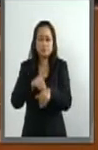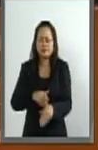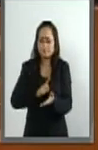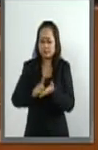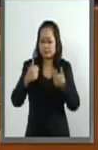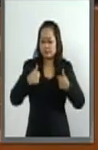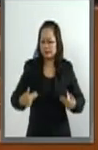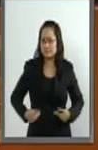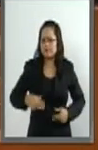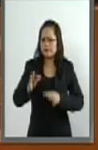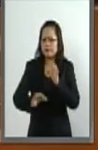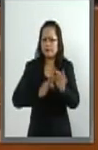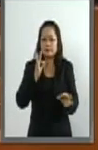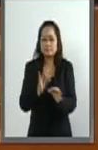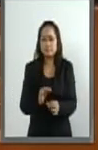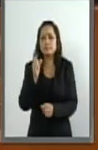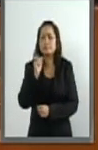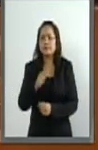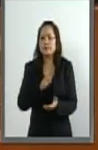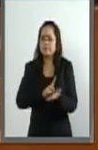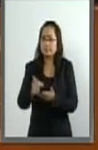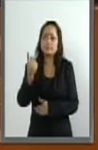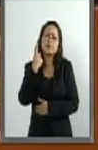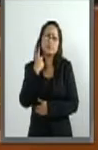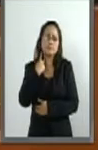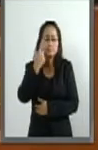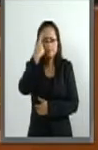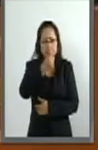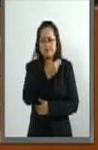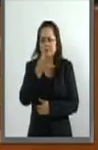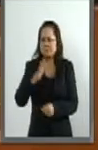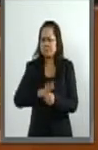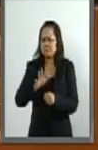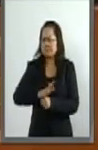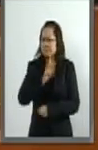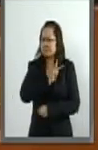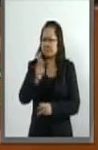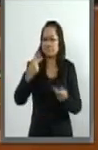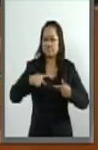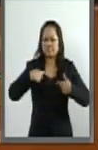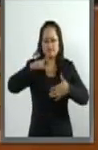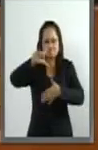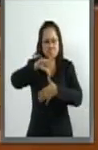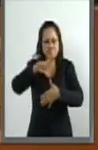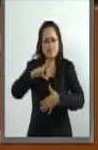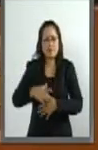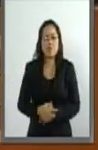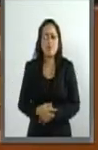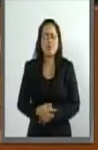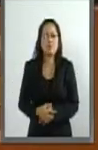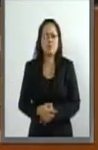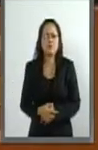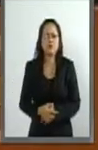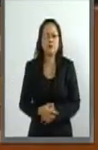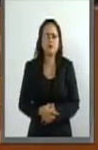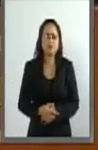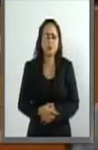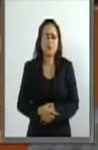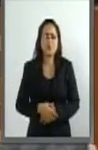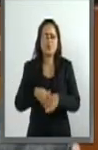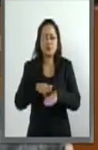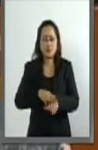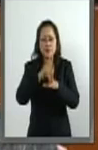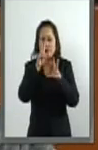derechos humanos y políticos de cualquier ciudadano latinoamericano. En